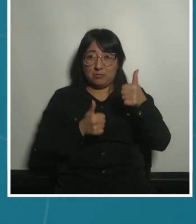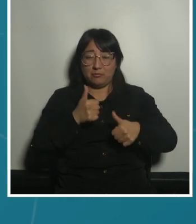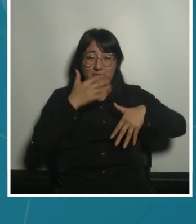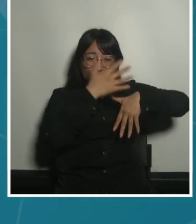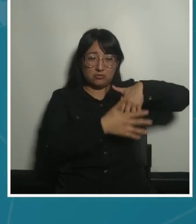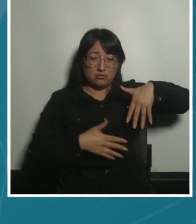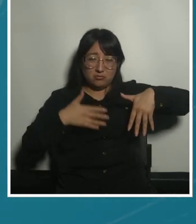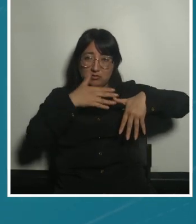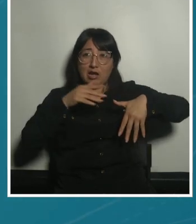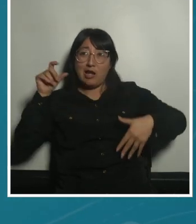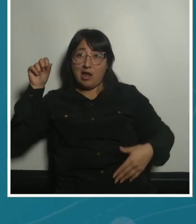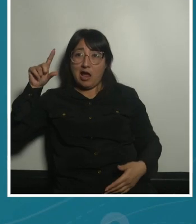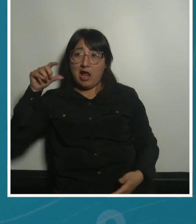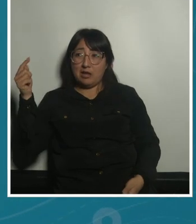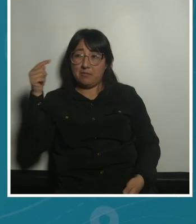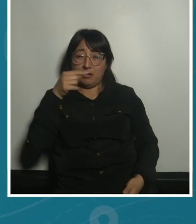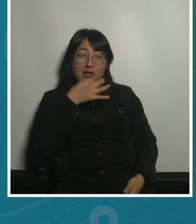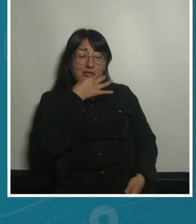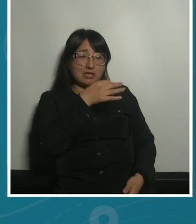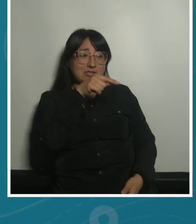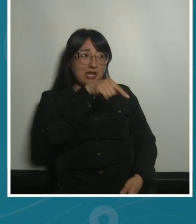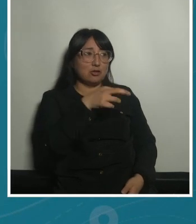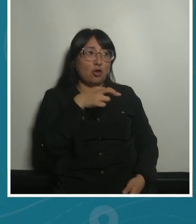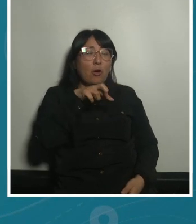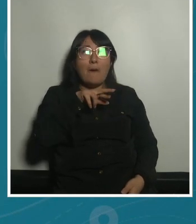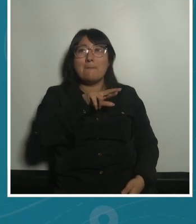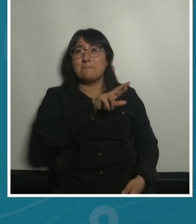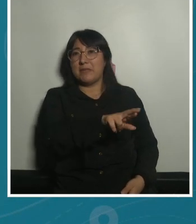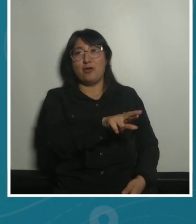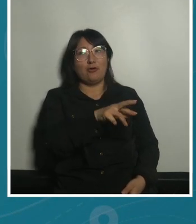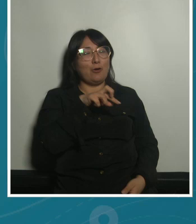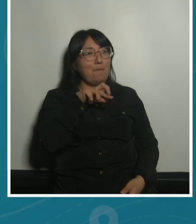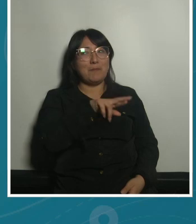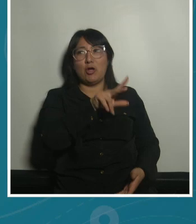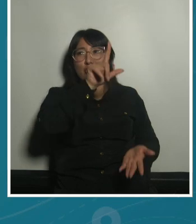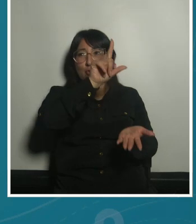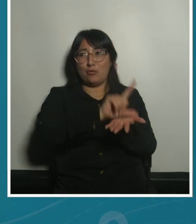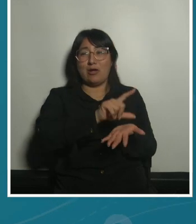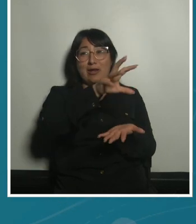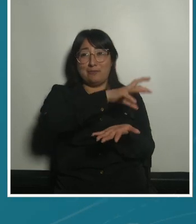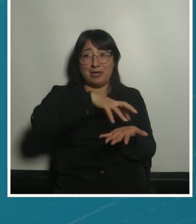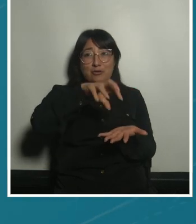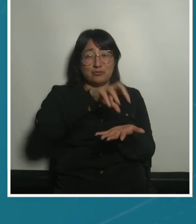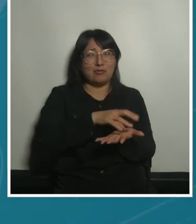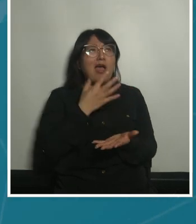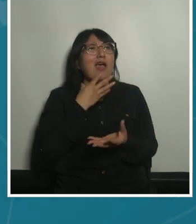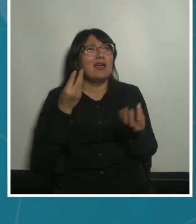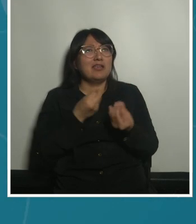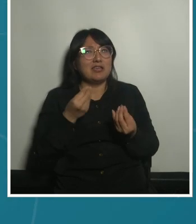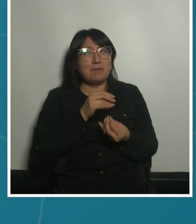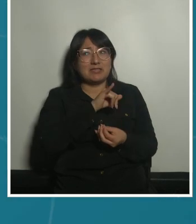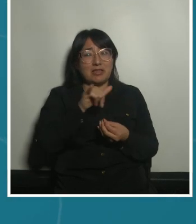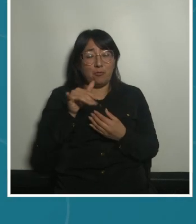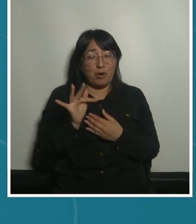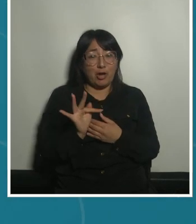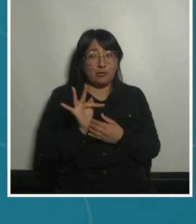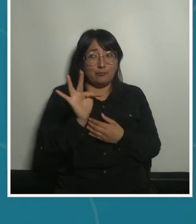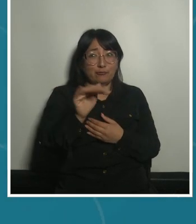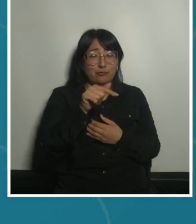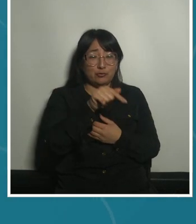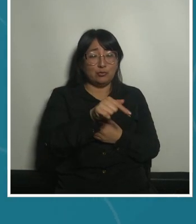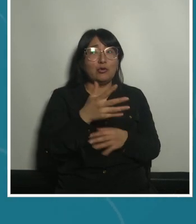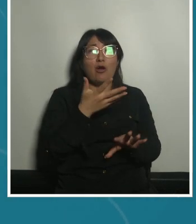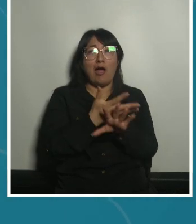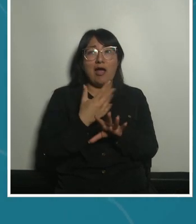dicen que estos lugares son los peores lugares para fundar ciudades y que lo más probable es que tengamos que lidiar con